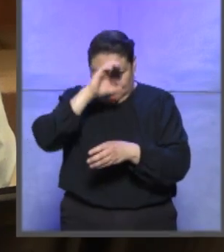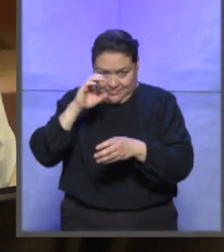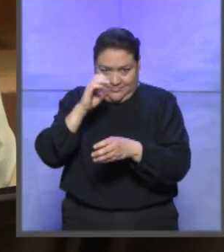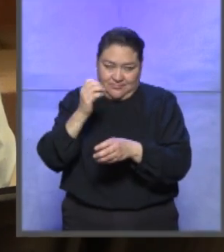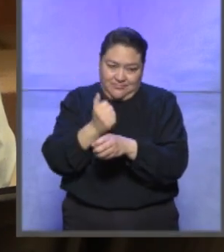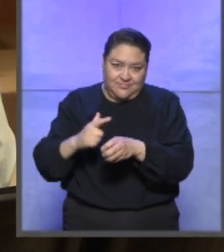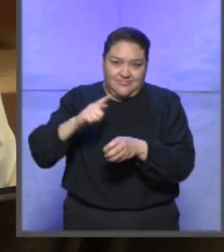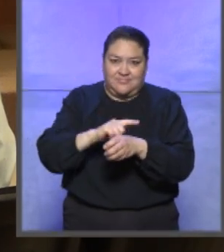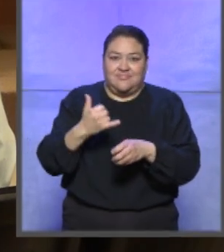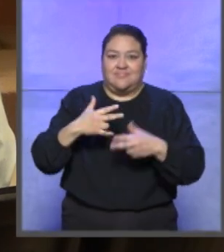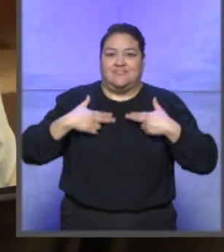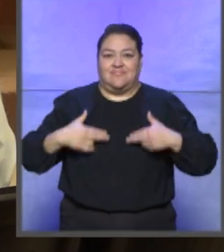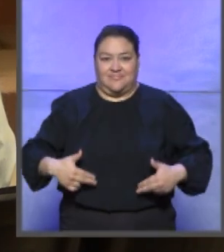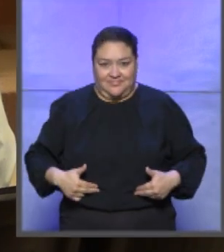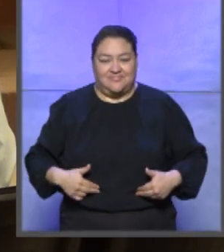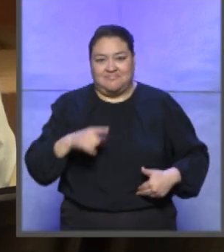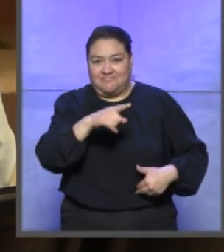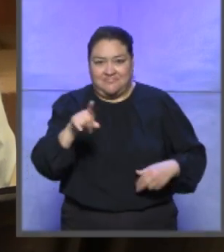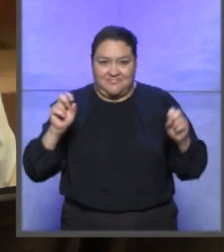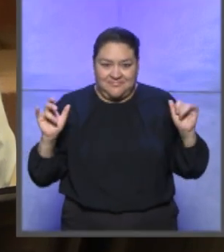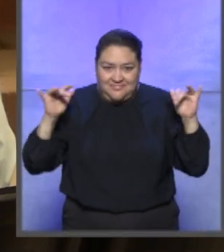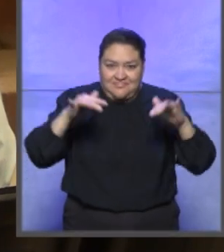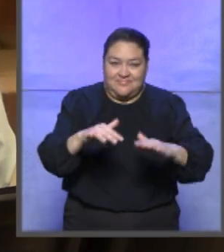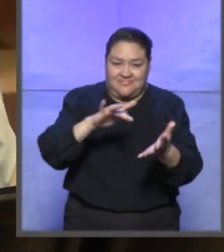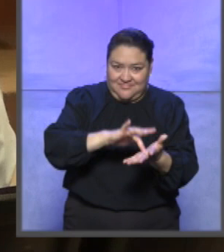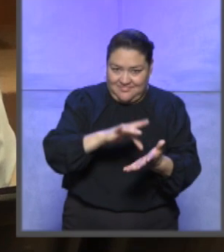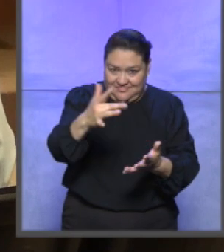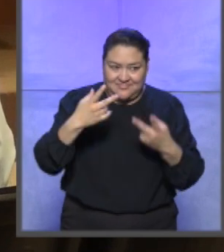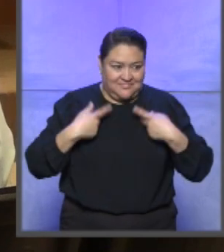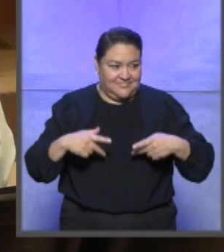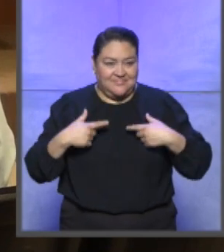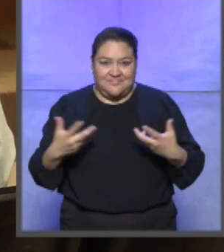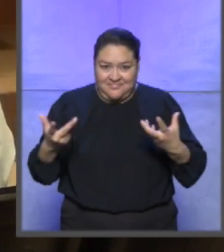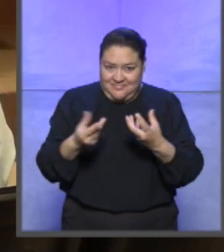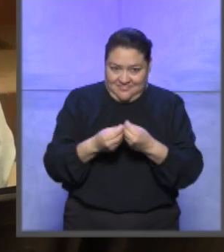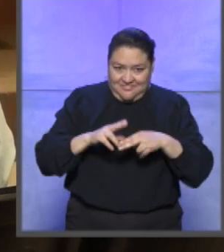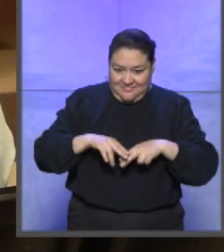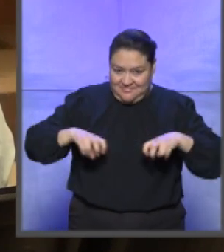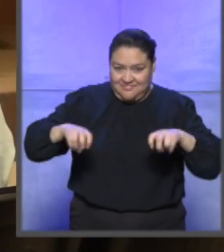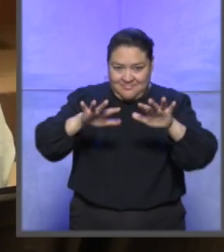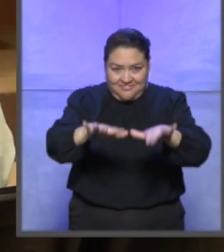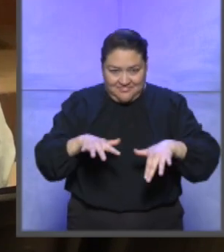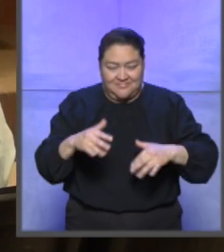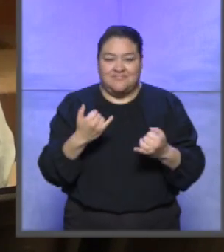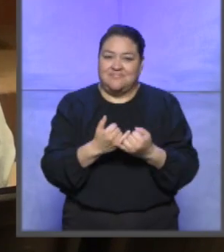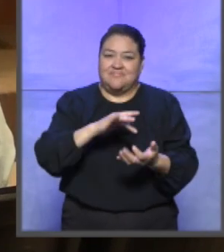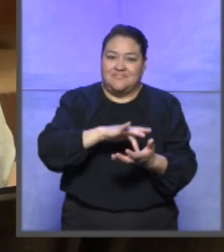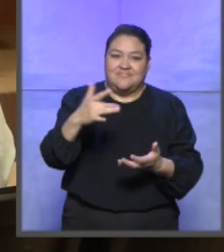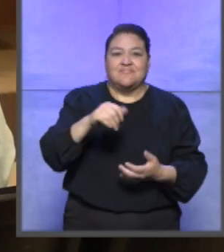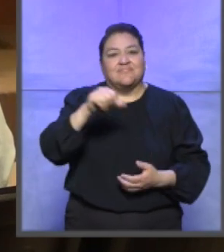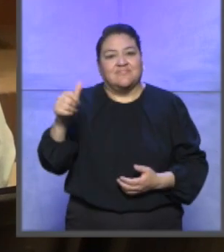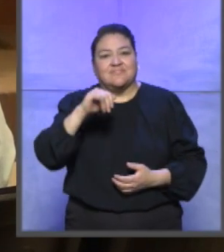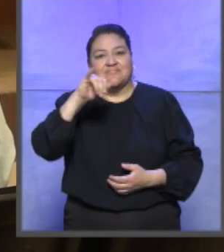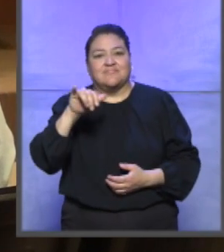Ciencias Sociales y Humanidades, agradecemos su interés y presencia a quienes nos acompañan en esta aula magna, Francisco